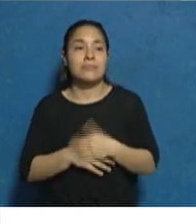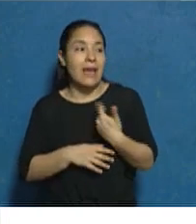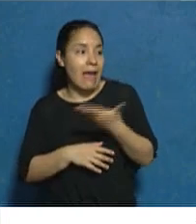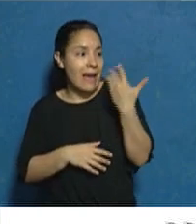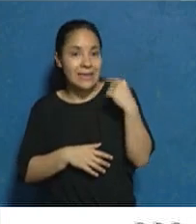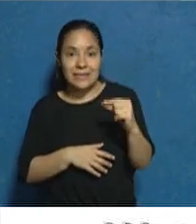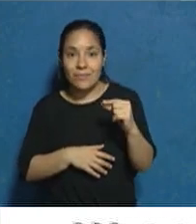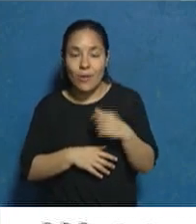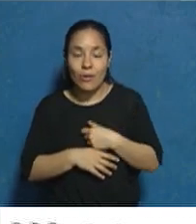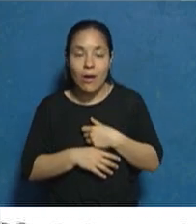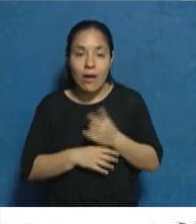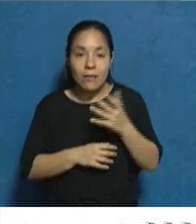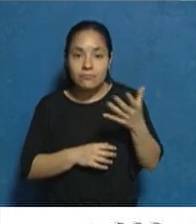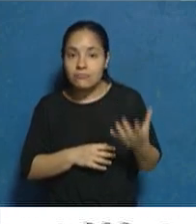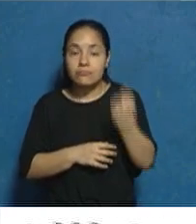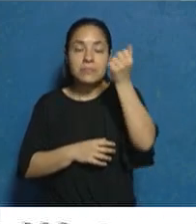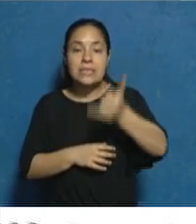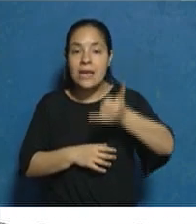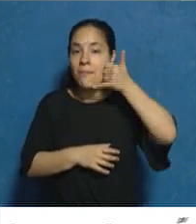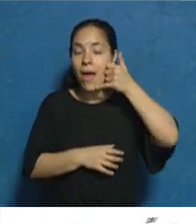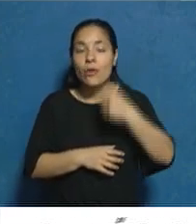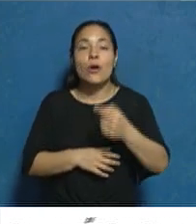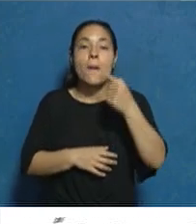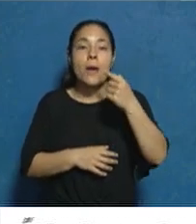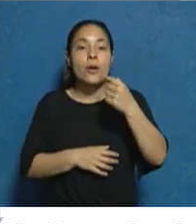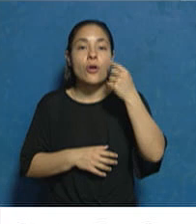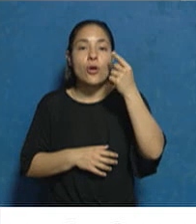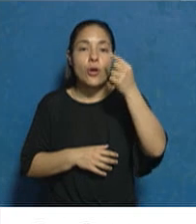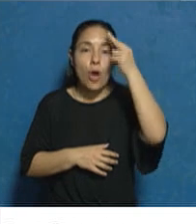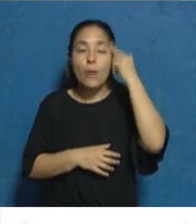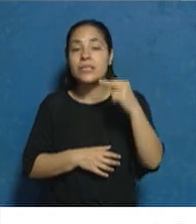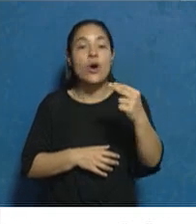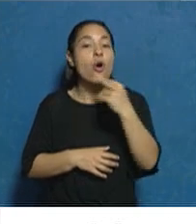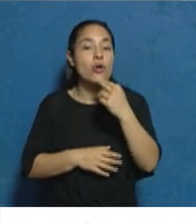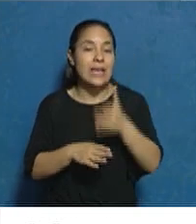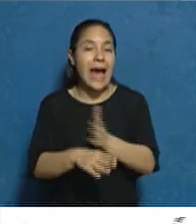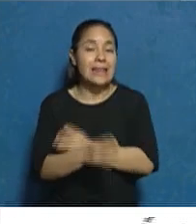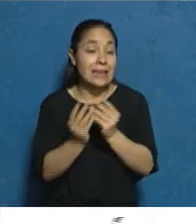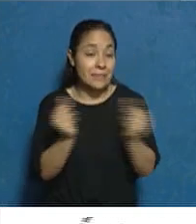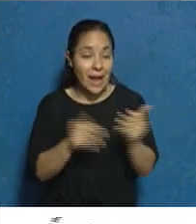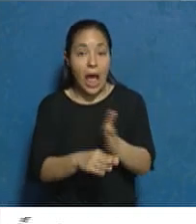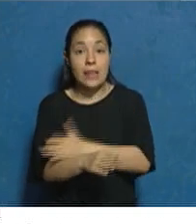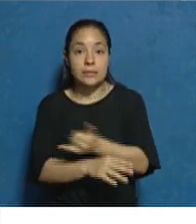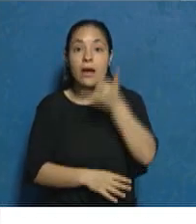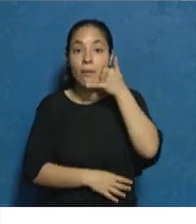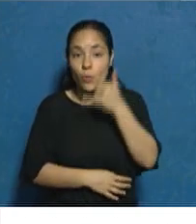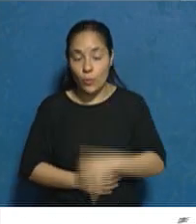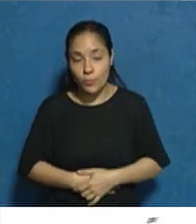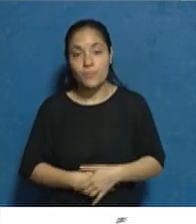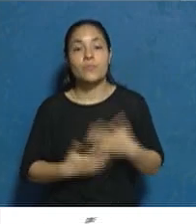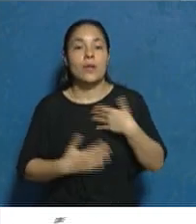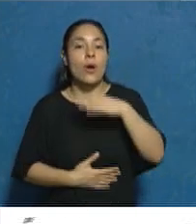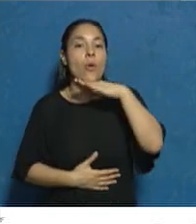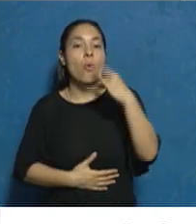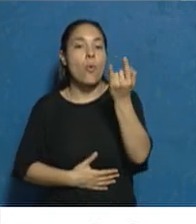conoció que llamó a la línea de emergencias 911 antes de desaparecer. Bueno, Juan, vamos hablando un poco